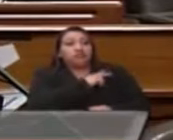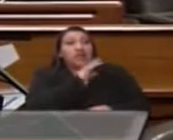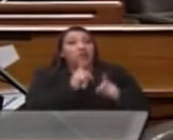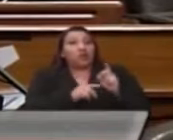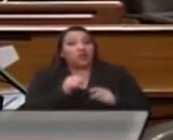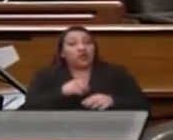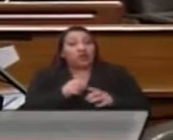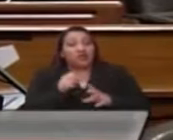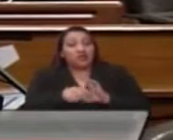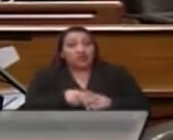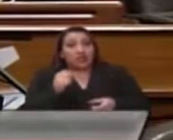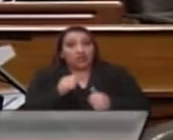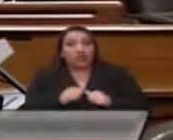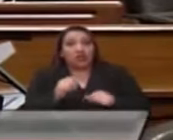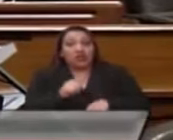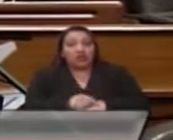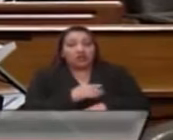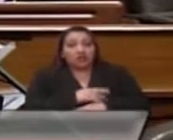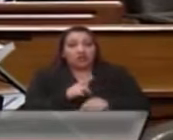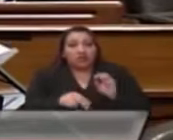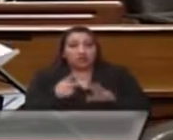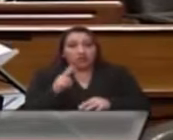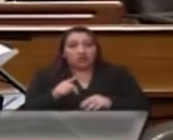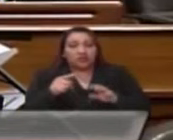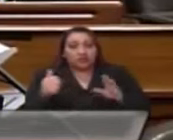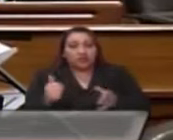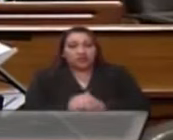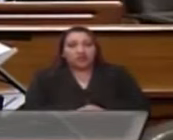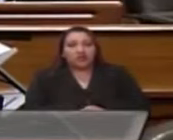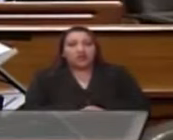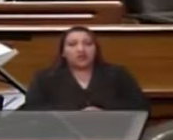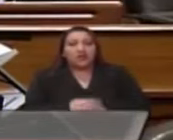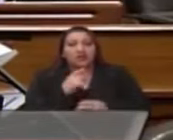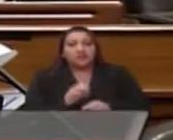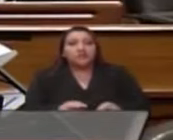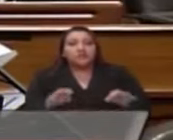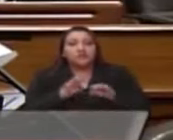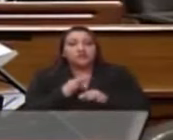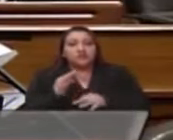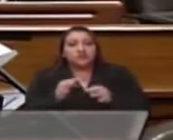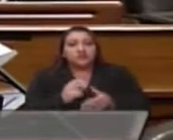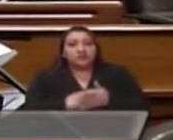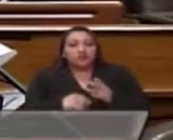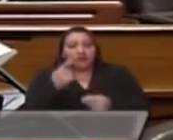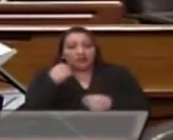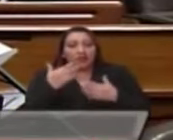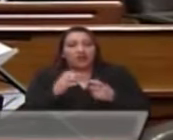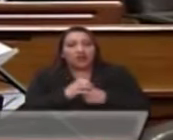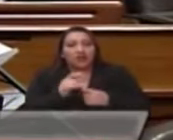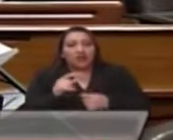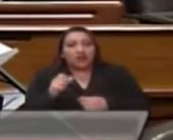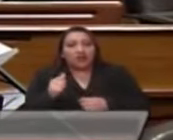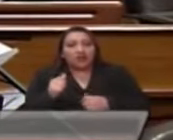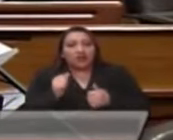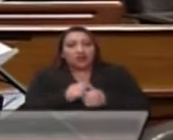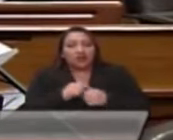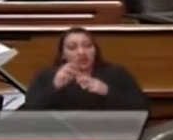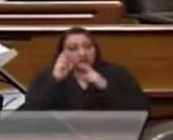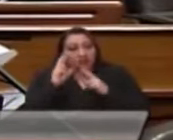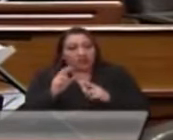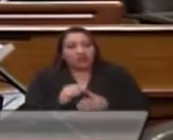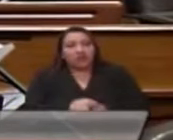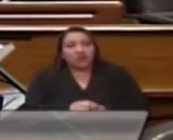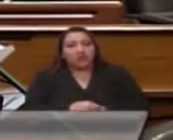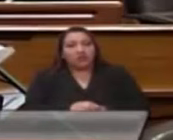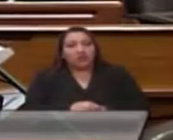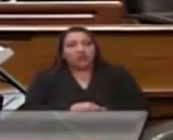retiro que se realizaron durante el periodo 2012-2016, es importante destacar que para garantizar